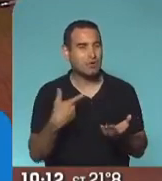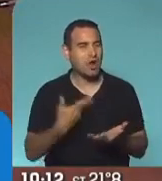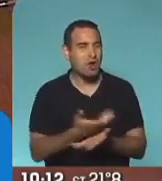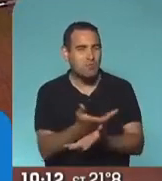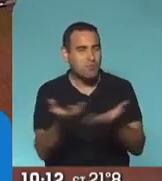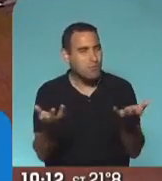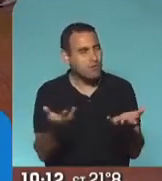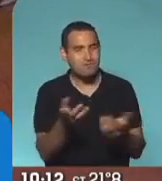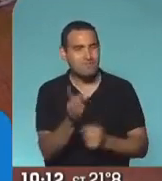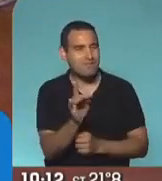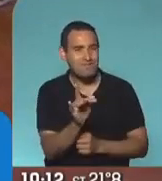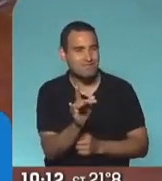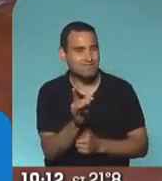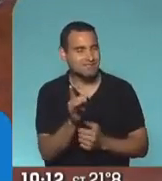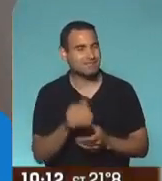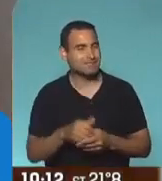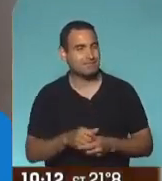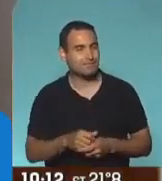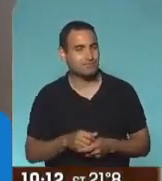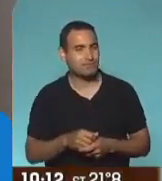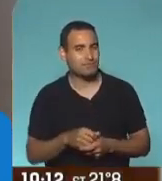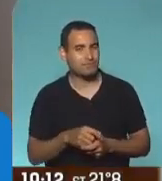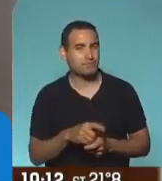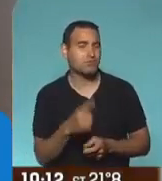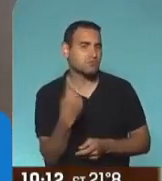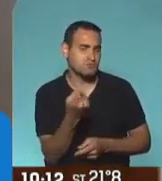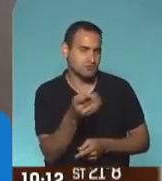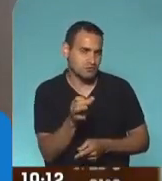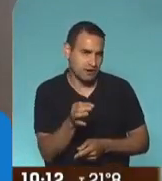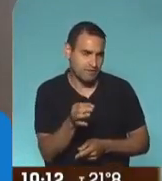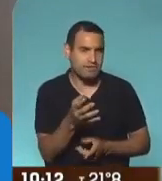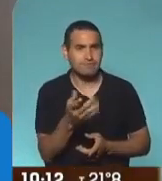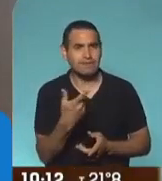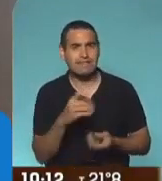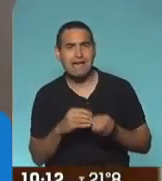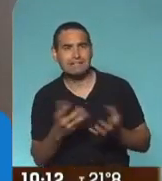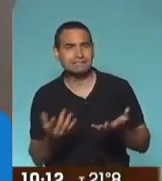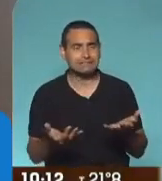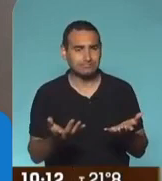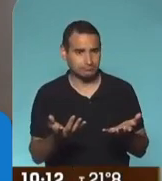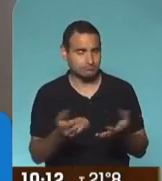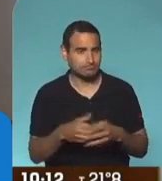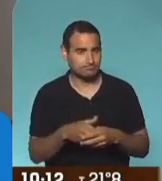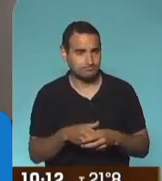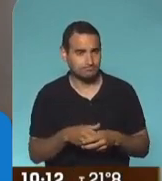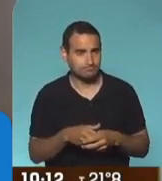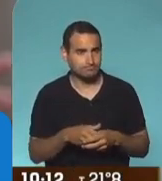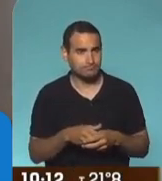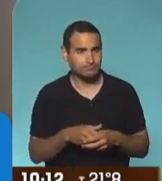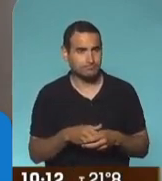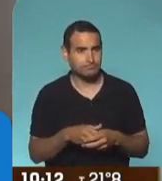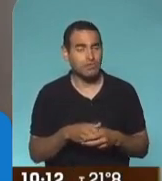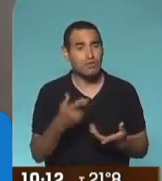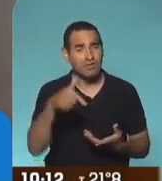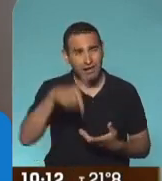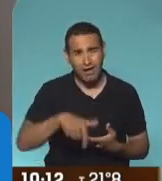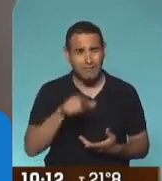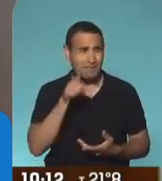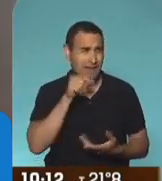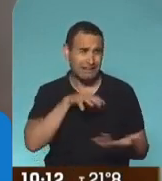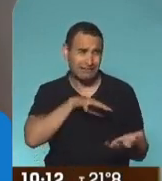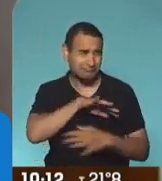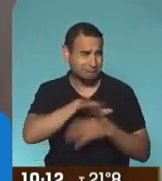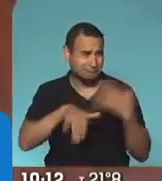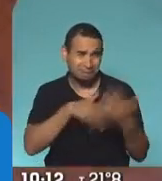pública normal en donde todos sepamos qué podemos o qué debemos hacer. Por lo tanto, que todo este lío que